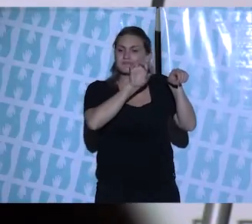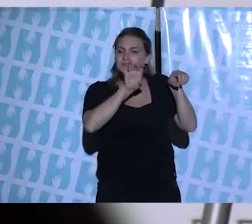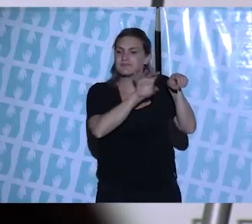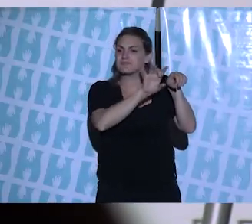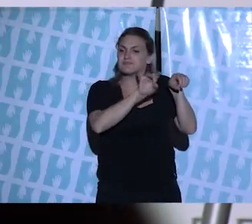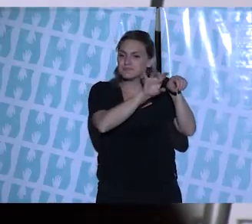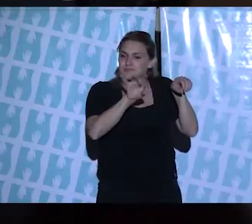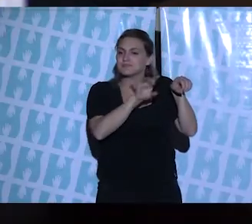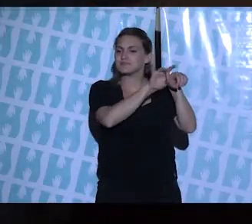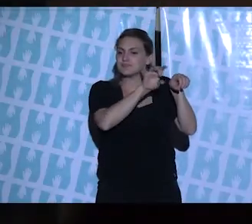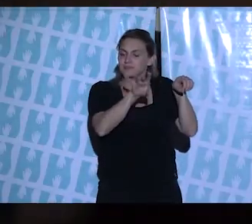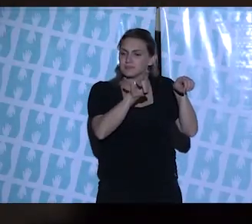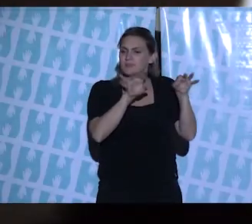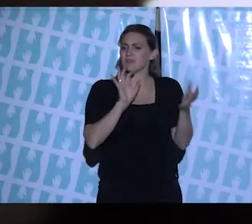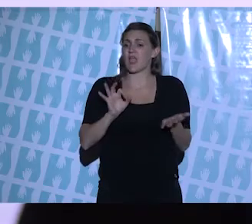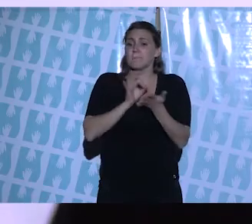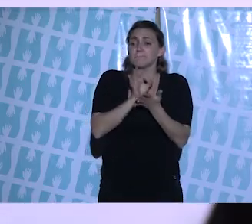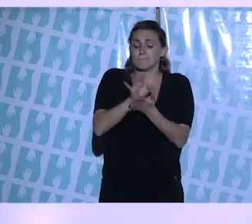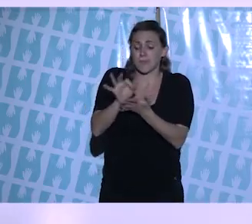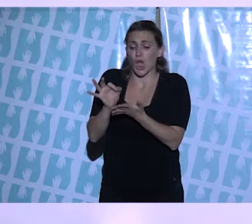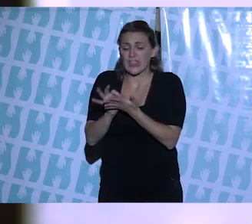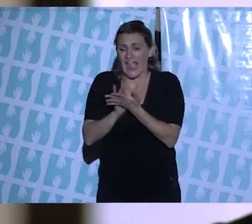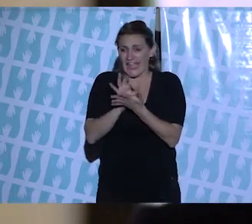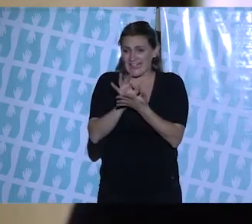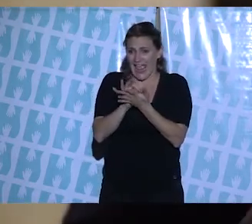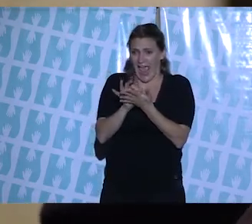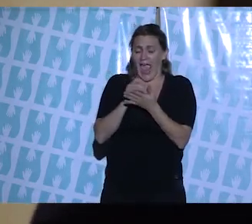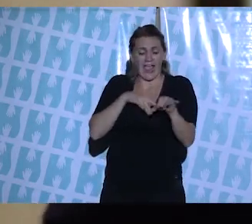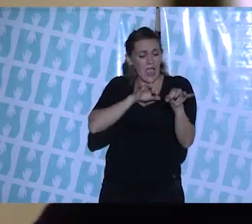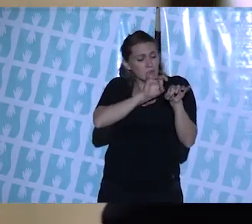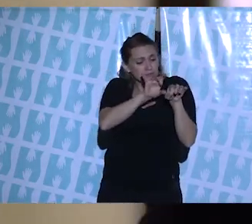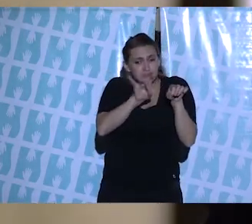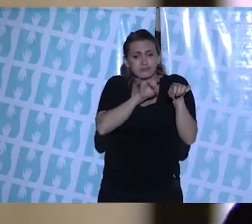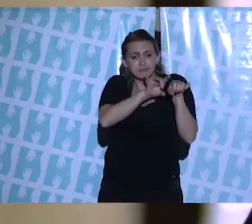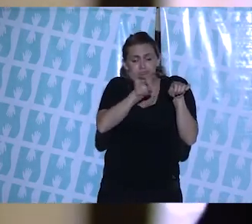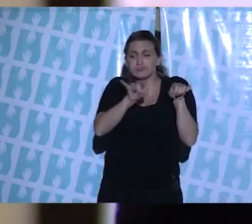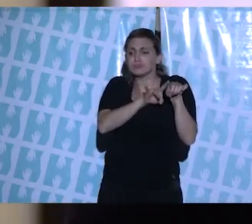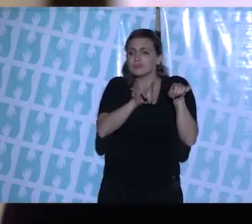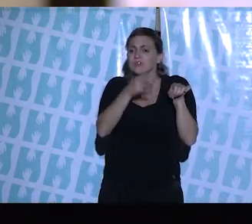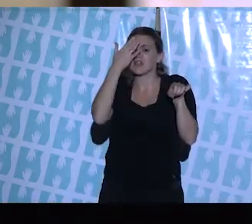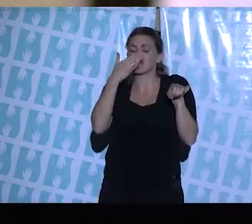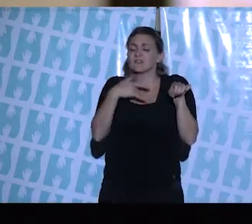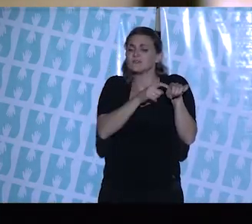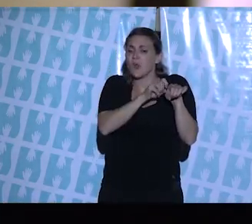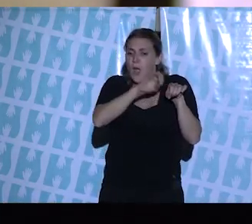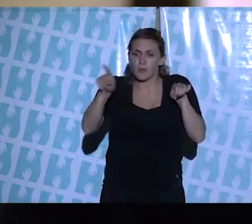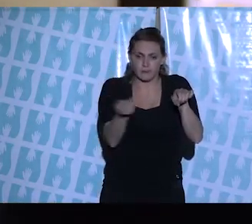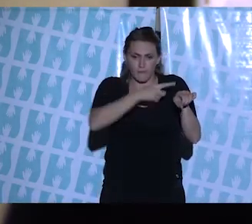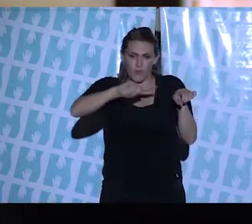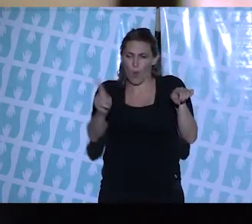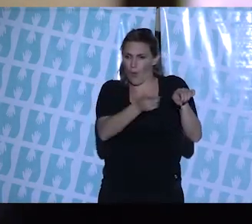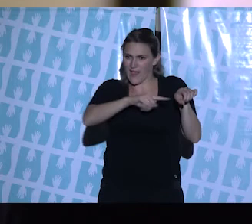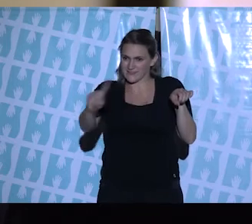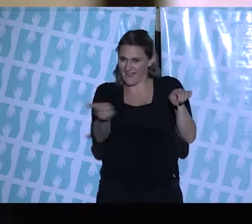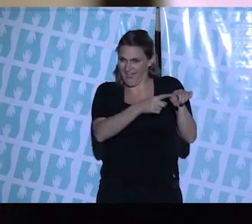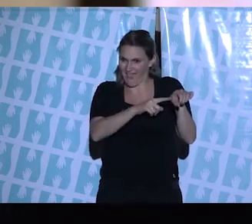Es lo que se llama una proteína secretante, que se secreta y sale a la luz del intestino. Y la